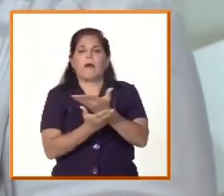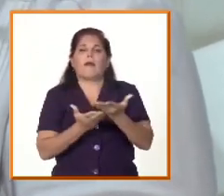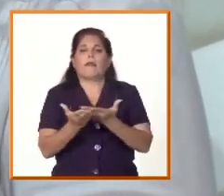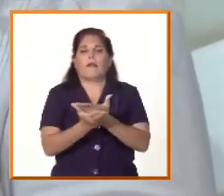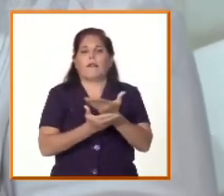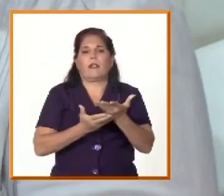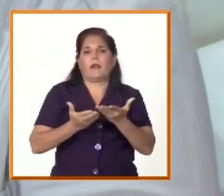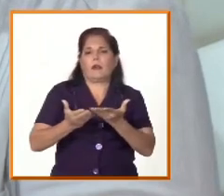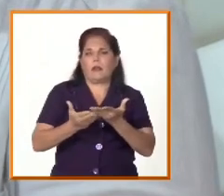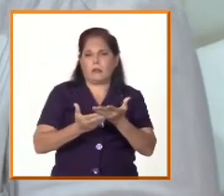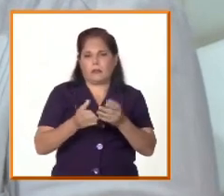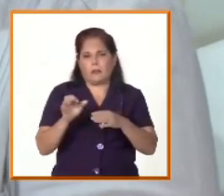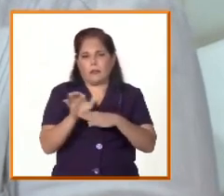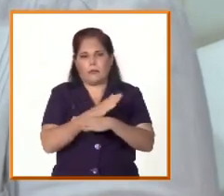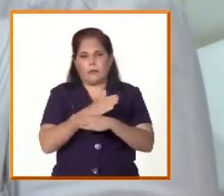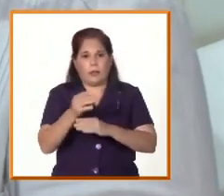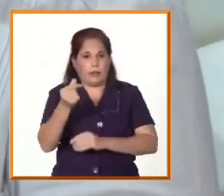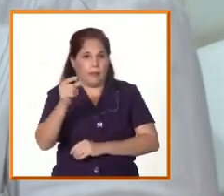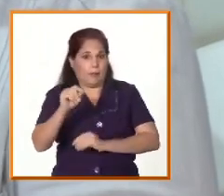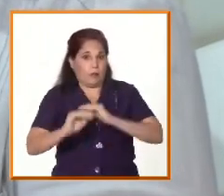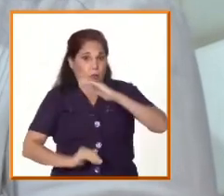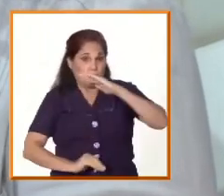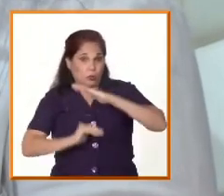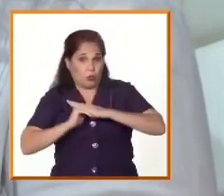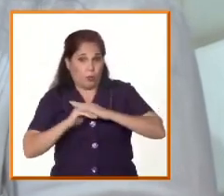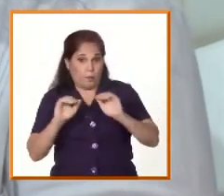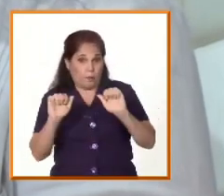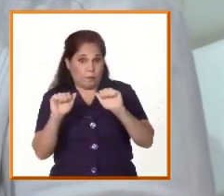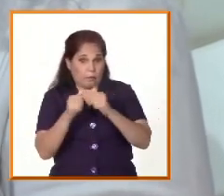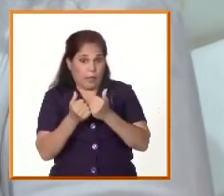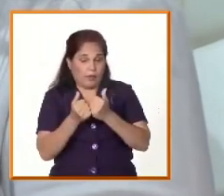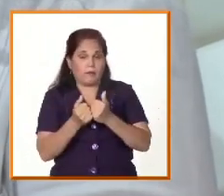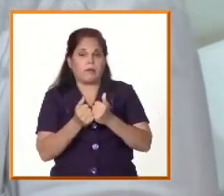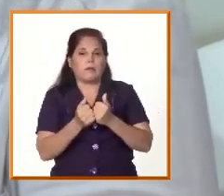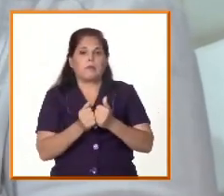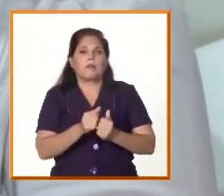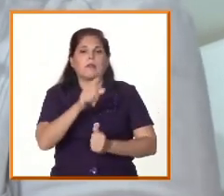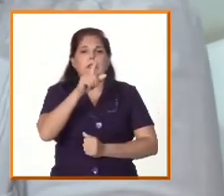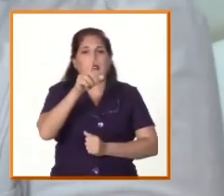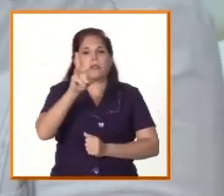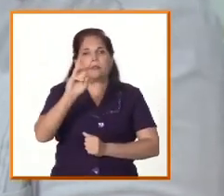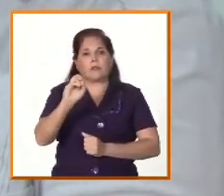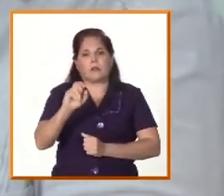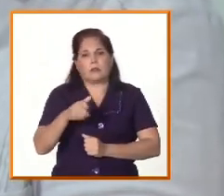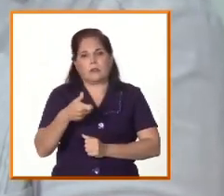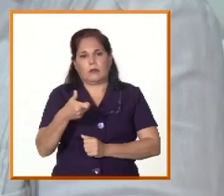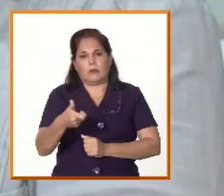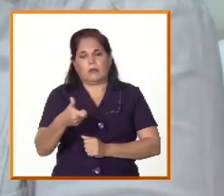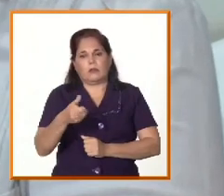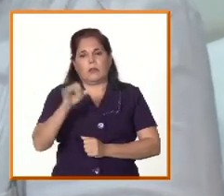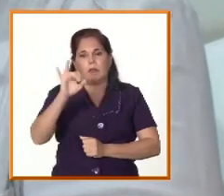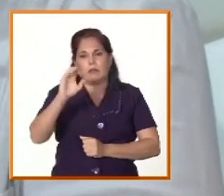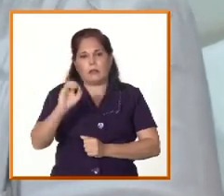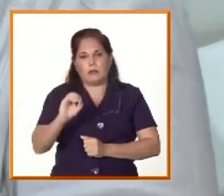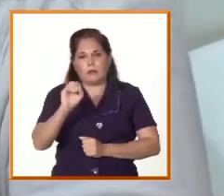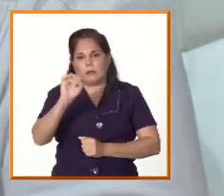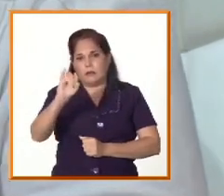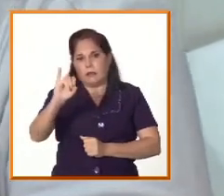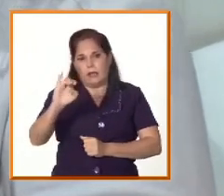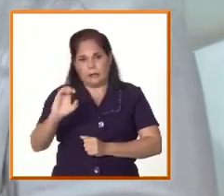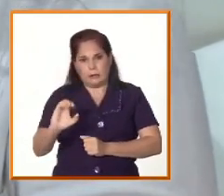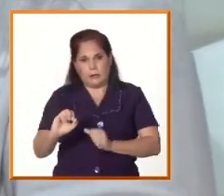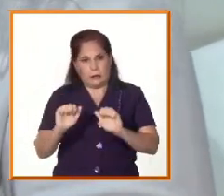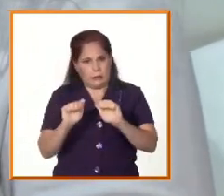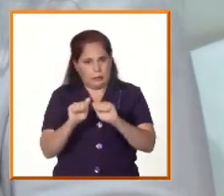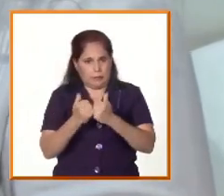forma de gestión y el precio tope del pan de nosotros el pan está en 130 pesos setenta sesenta ya con esta